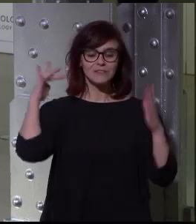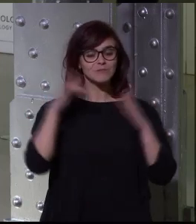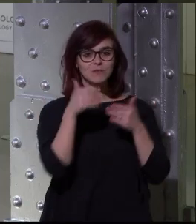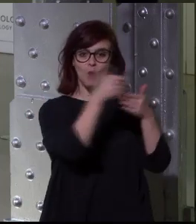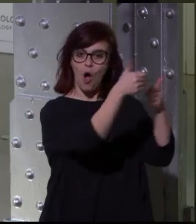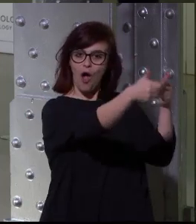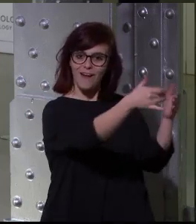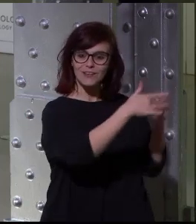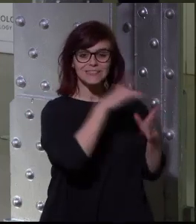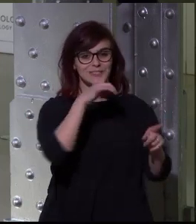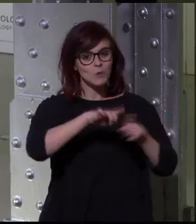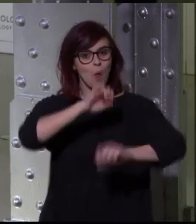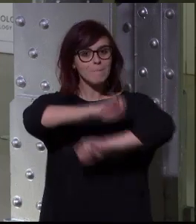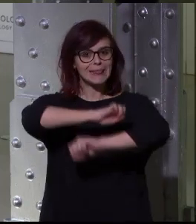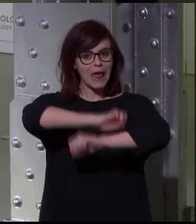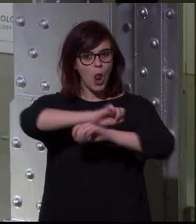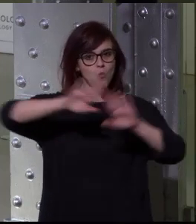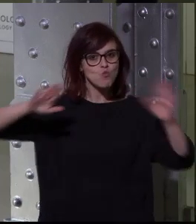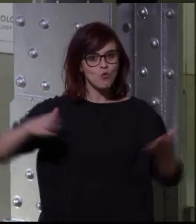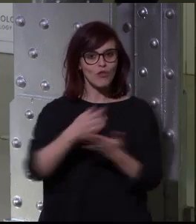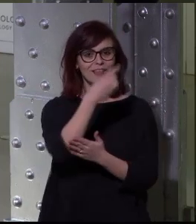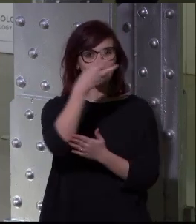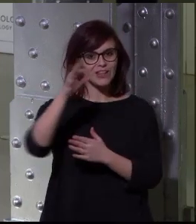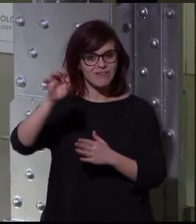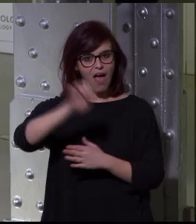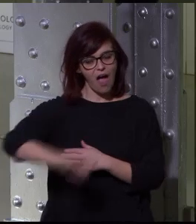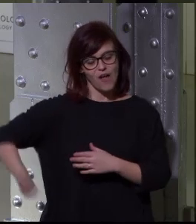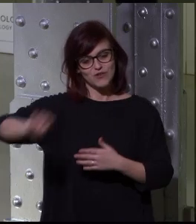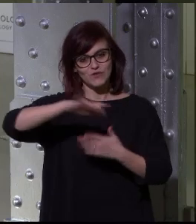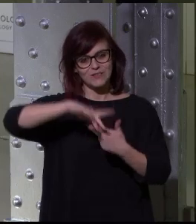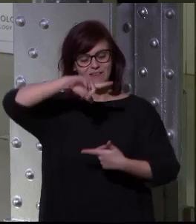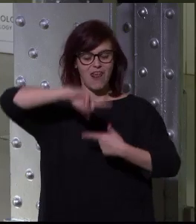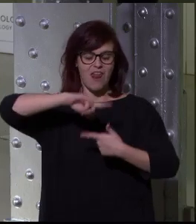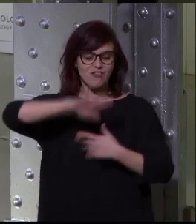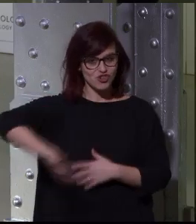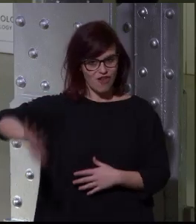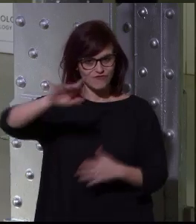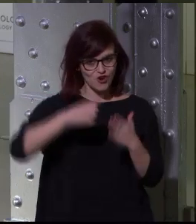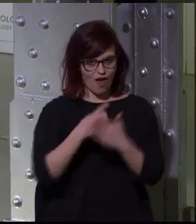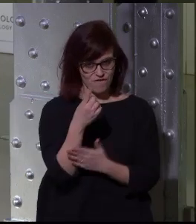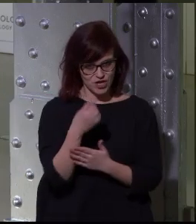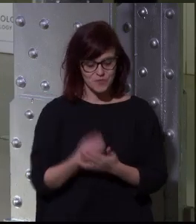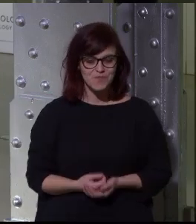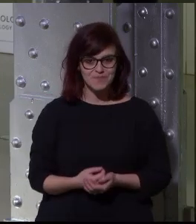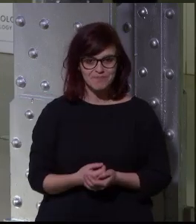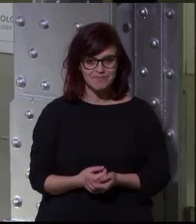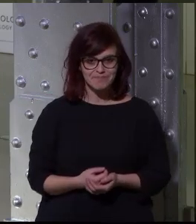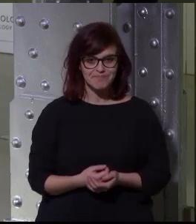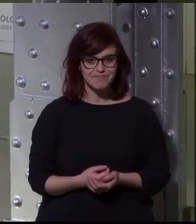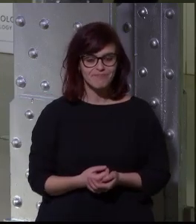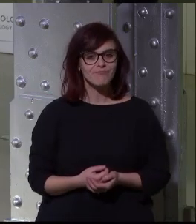una ventana al mundo, 130 años de National Geographic. También